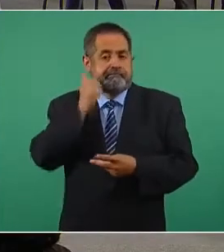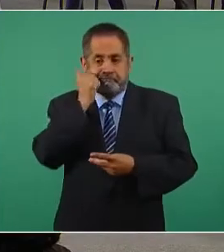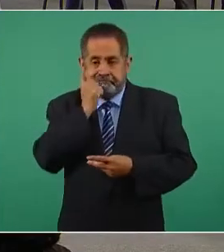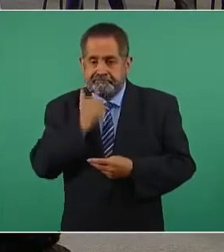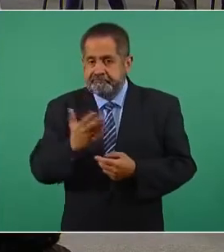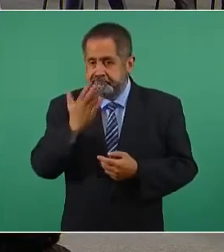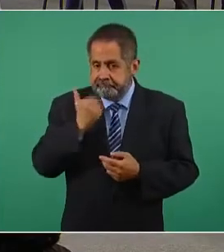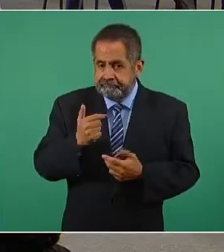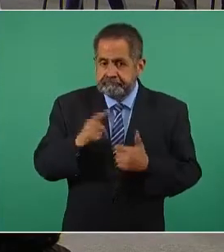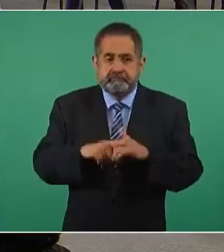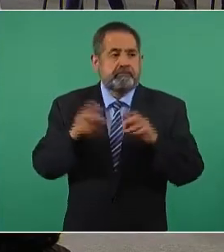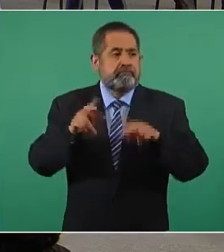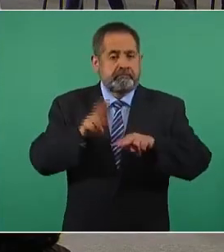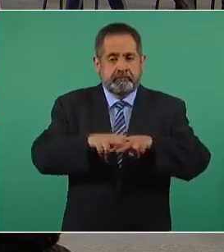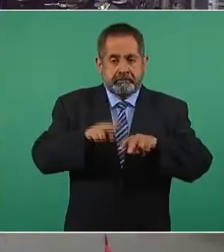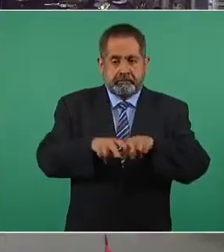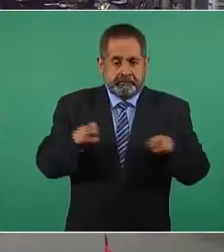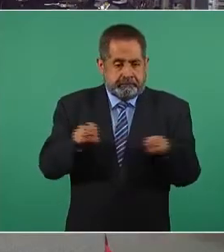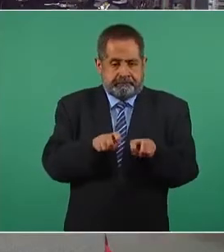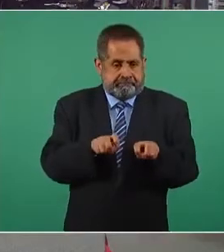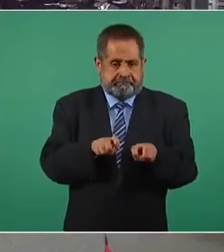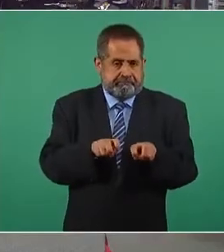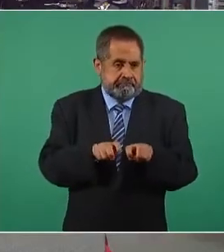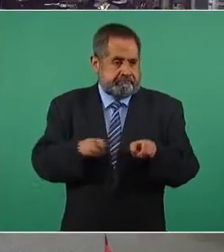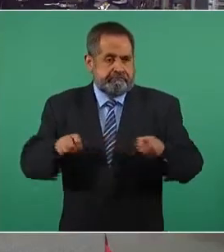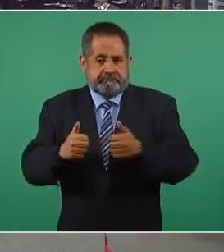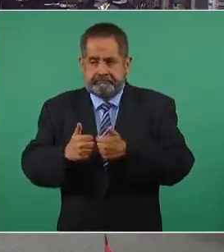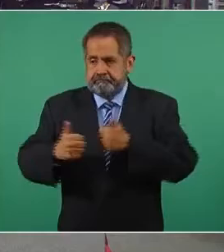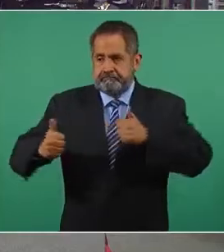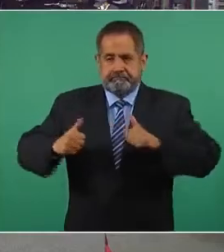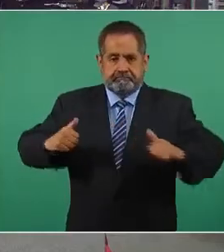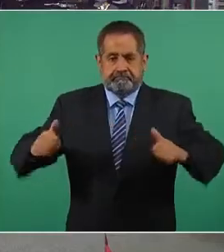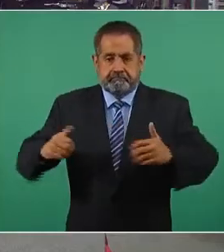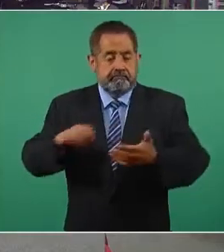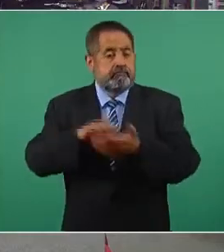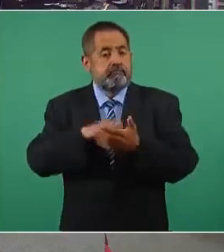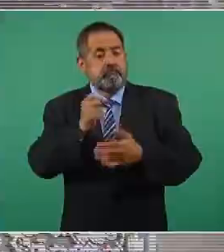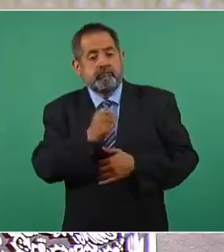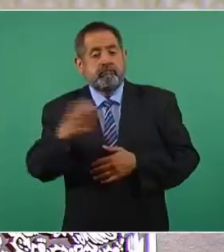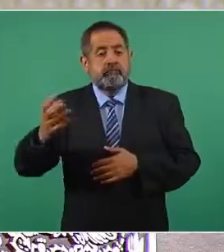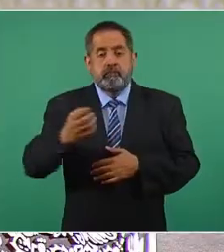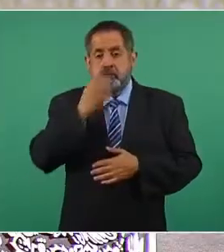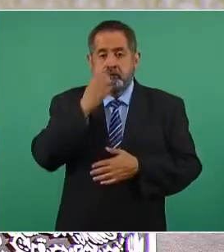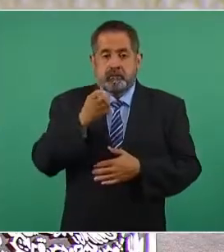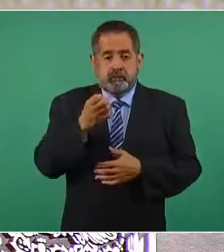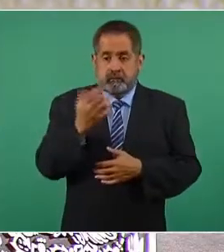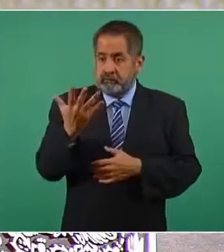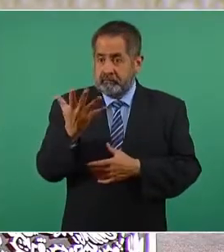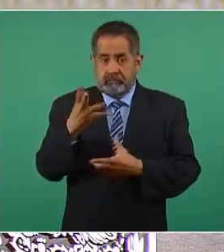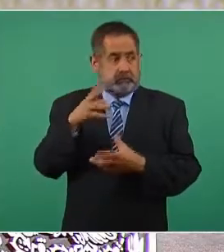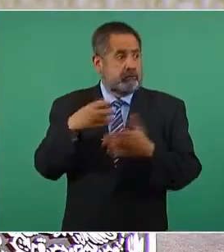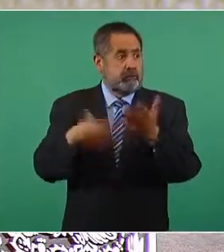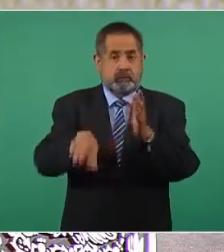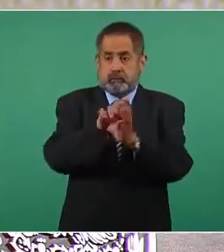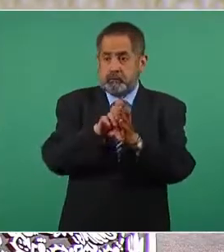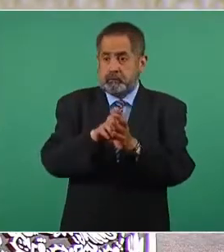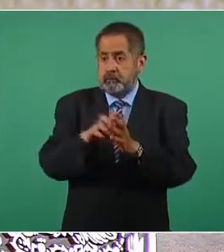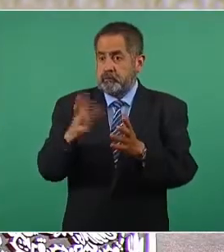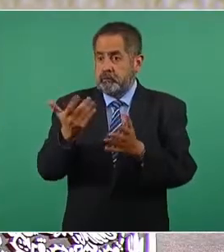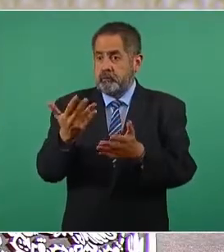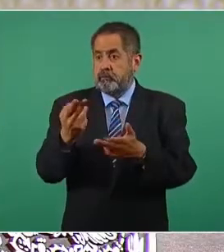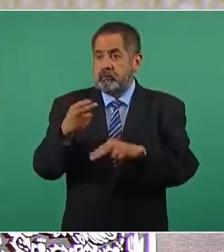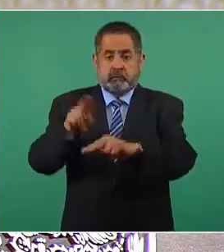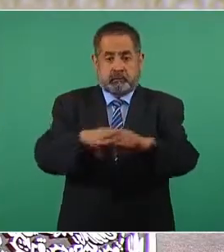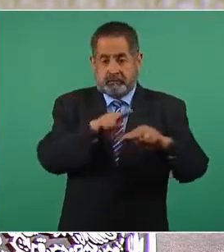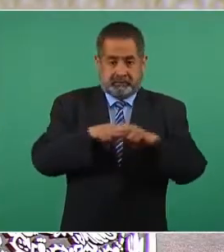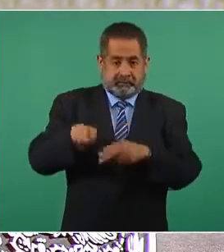cómo van a acomodar las bancas, porque hay escuelas en donde tienen precisamente 50 butacas y que ahorita con la sana distancia tenemos